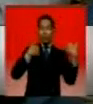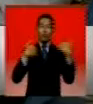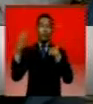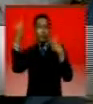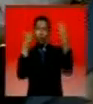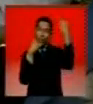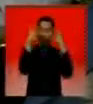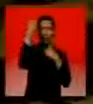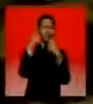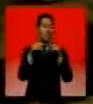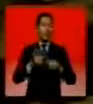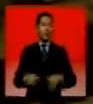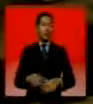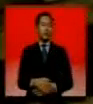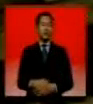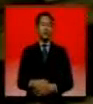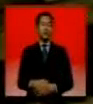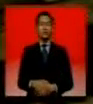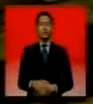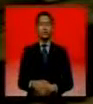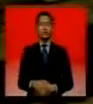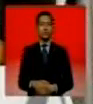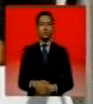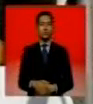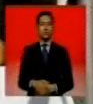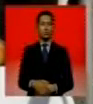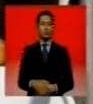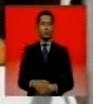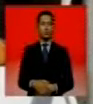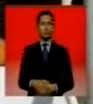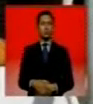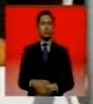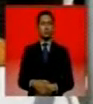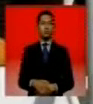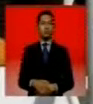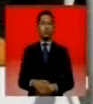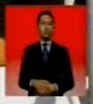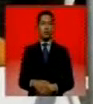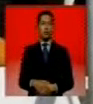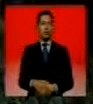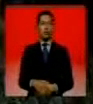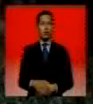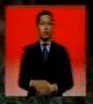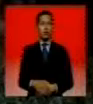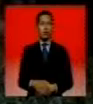recinto Palmas Juntas, con cámara de Marcelo Durán y Homero Basantes, Fabricio Flores Menéndez, Gama Noticias.